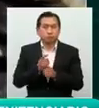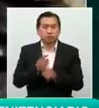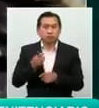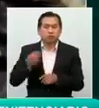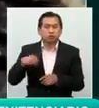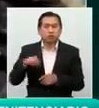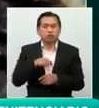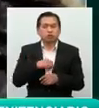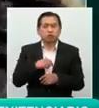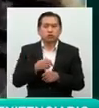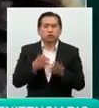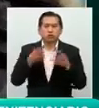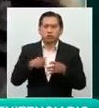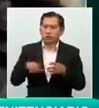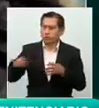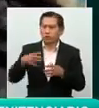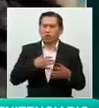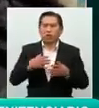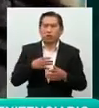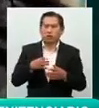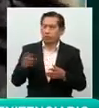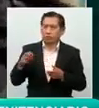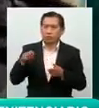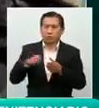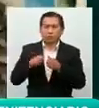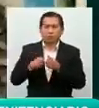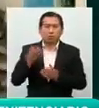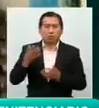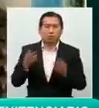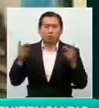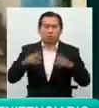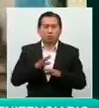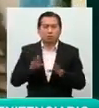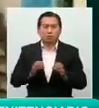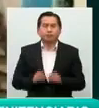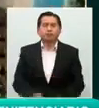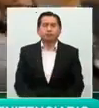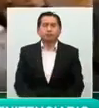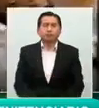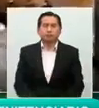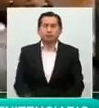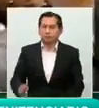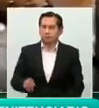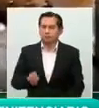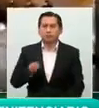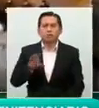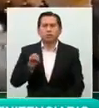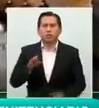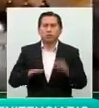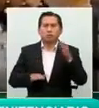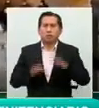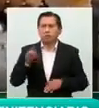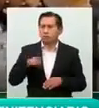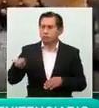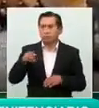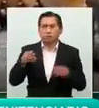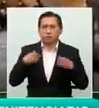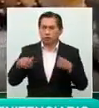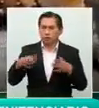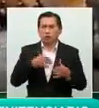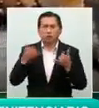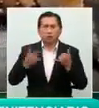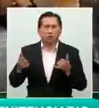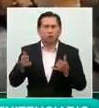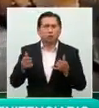evitar que eso avance o que suceda algún hecho irregular. Son más de 50 reclusas, queremos saber si todas están movilizadas el día de